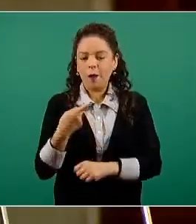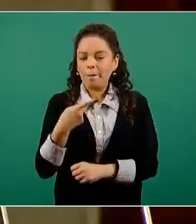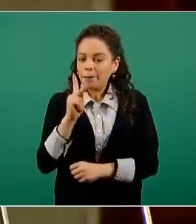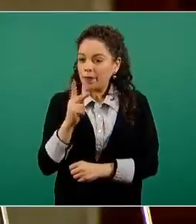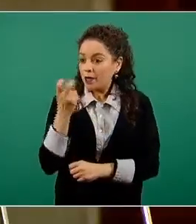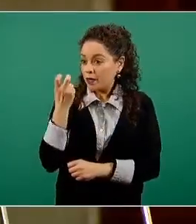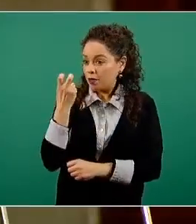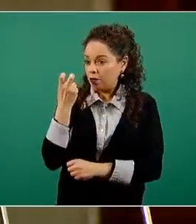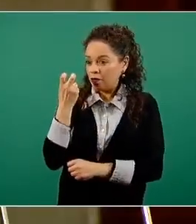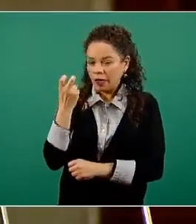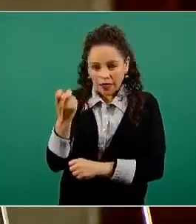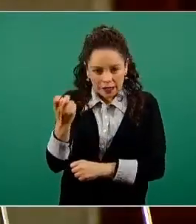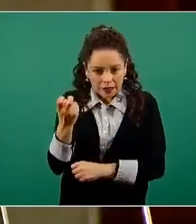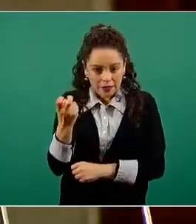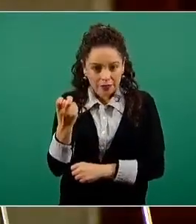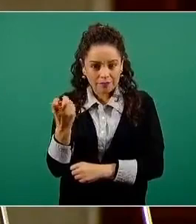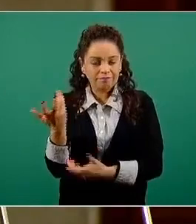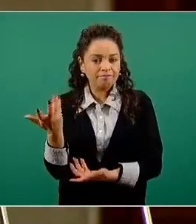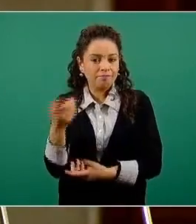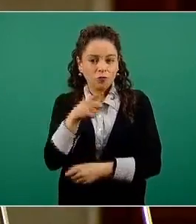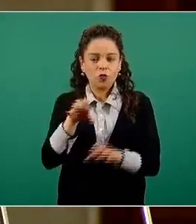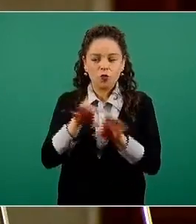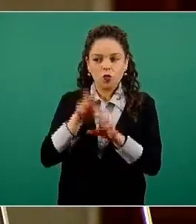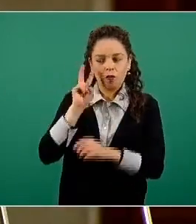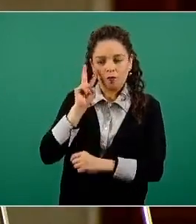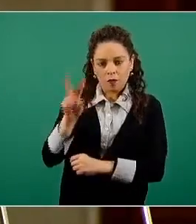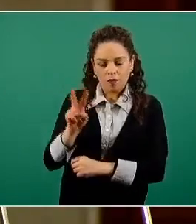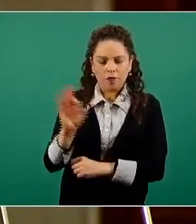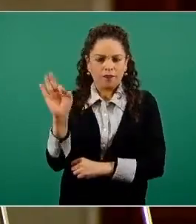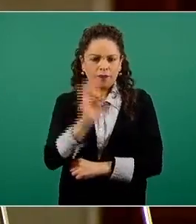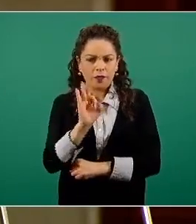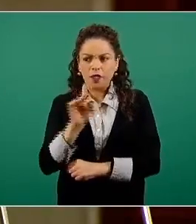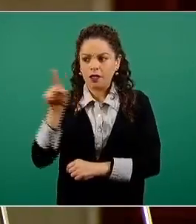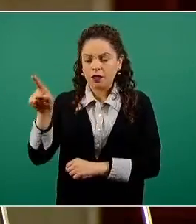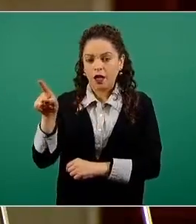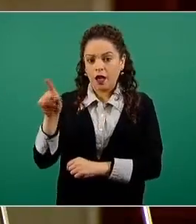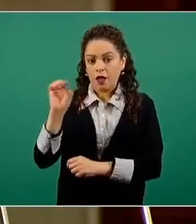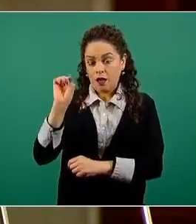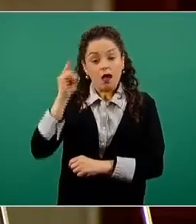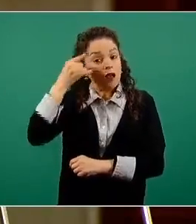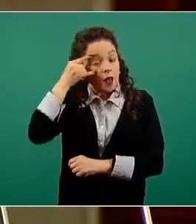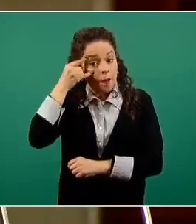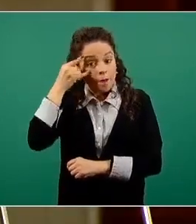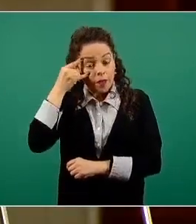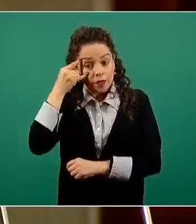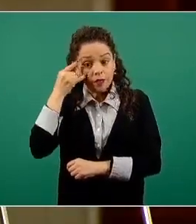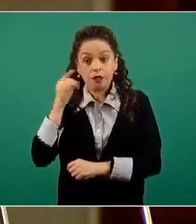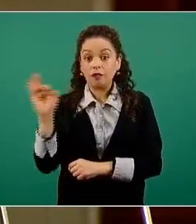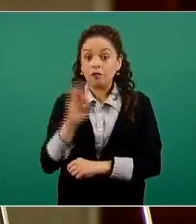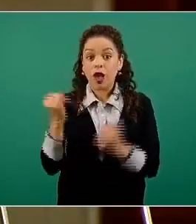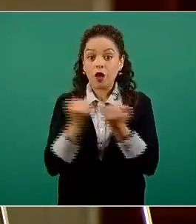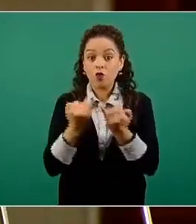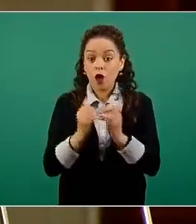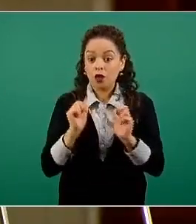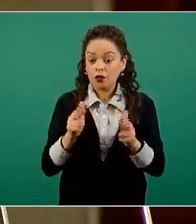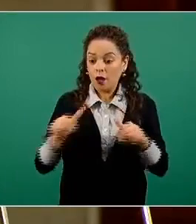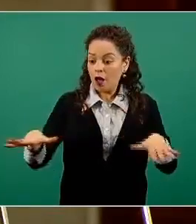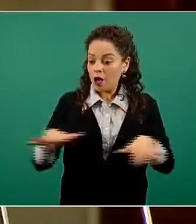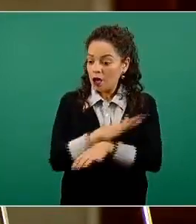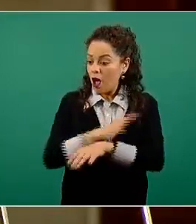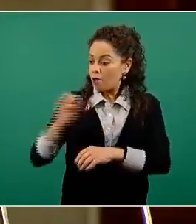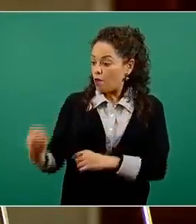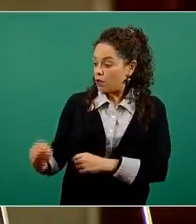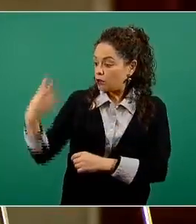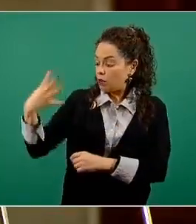esto? Si en un momento determinado Campeche regresa al color amarillo como Chiapas, ¿qué va a pasar con el tema de que ya se vacunaron